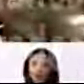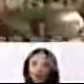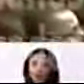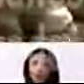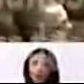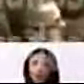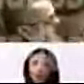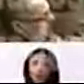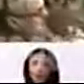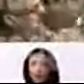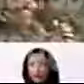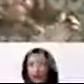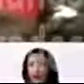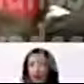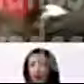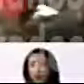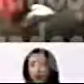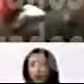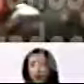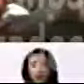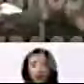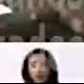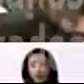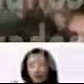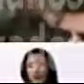sin que haya justicia.